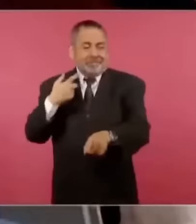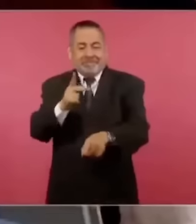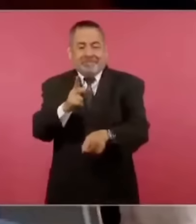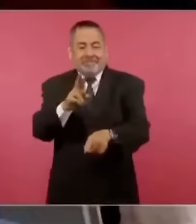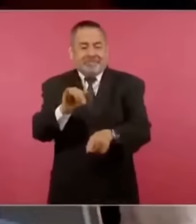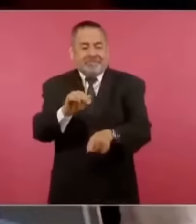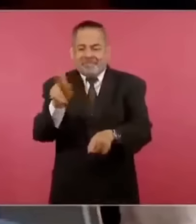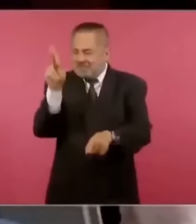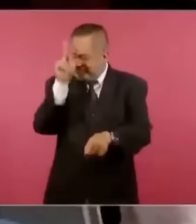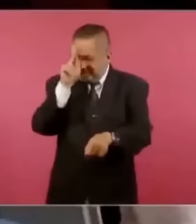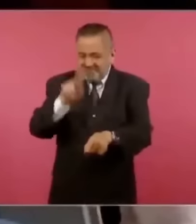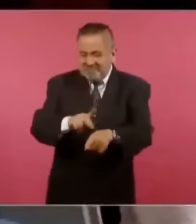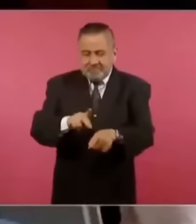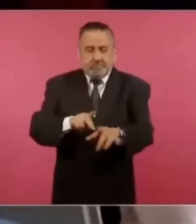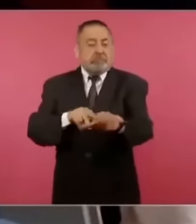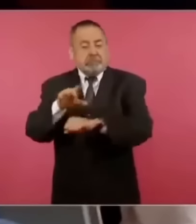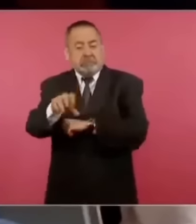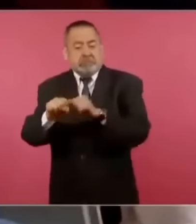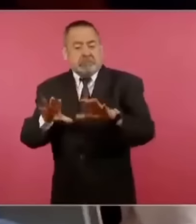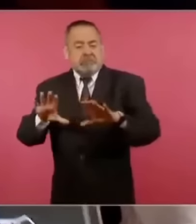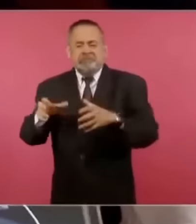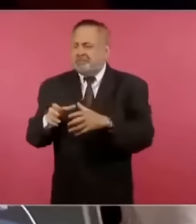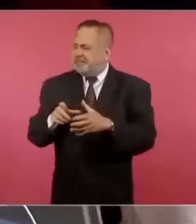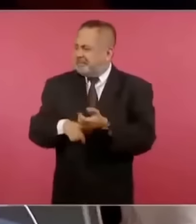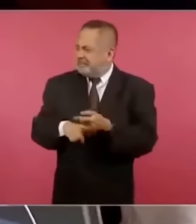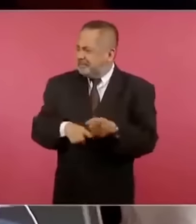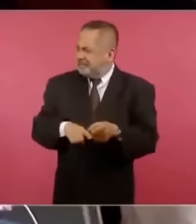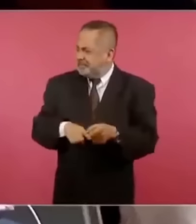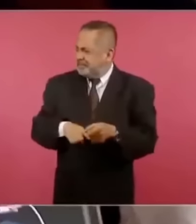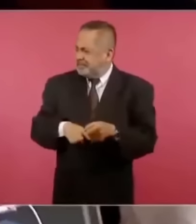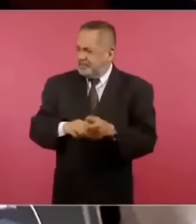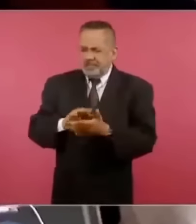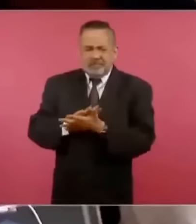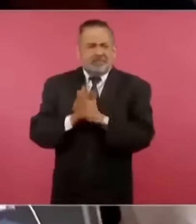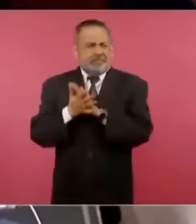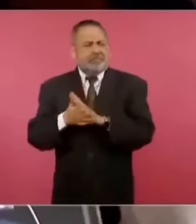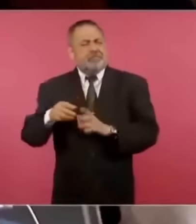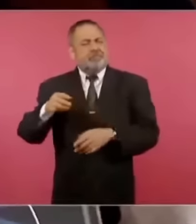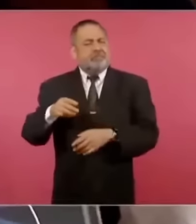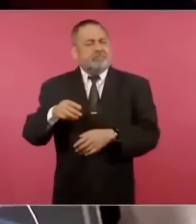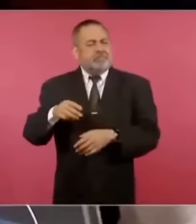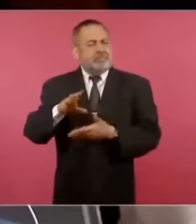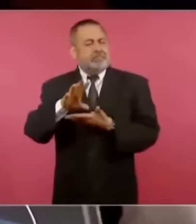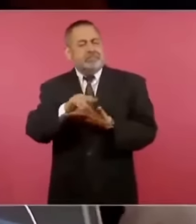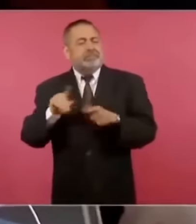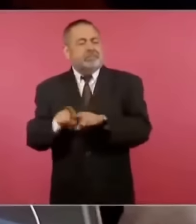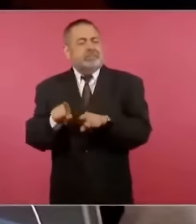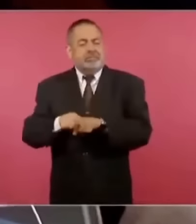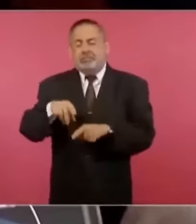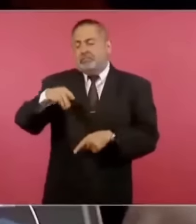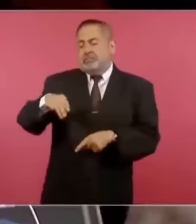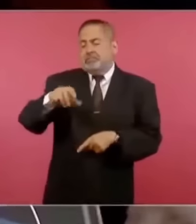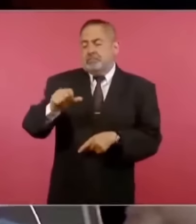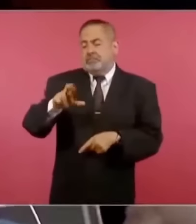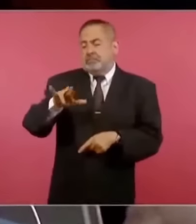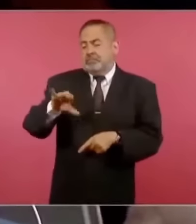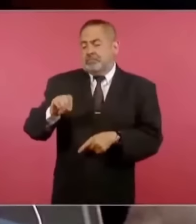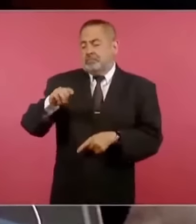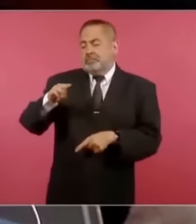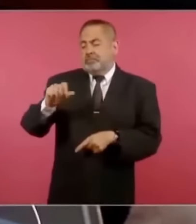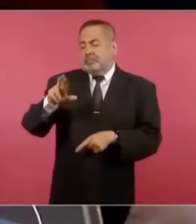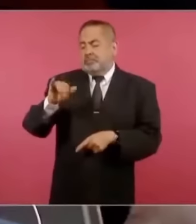están diciendo que se están amarinando, ¿cómo? Mario Marín, gente de Mario Marín y del otro de Moreno